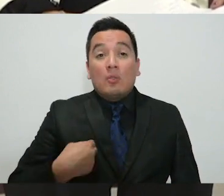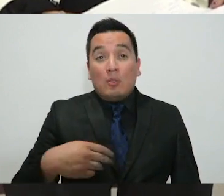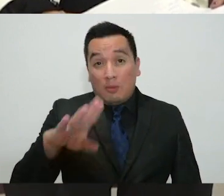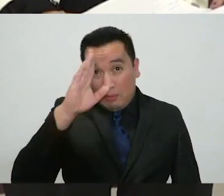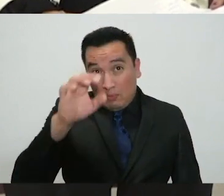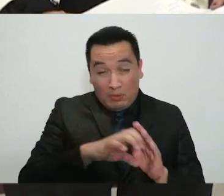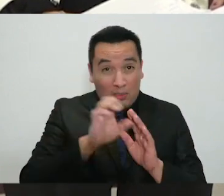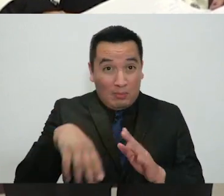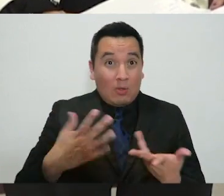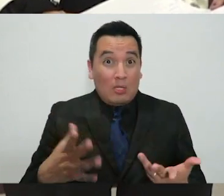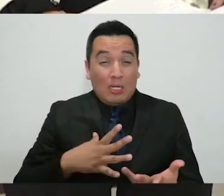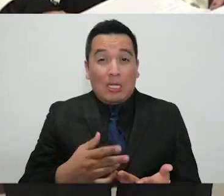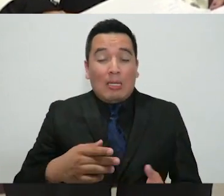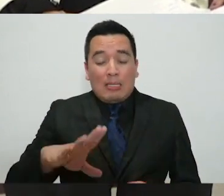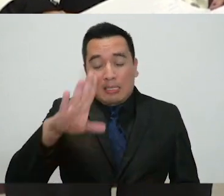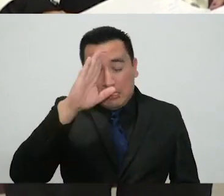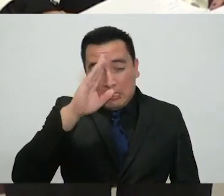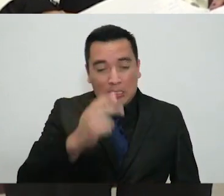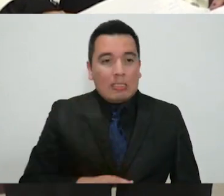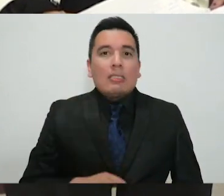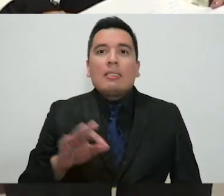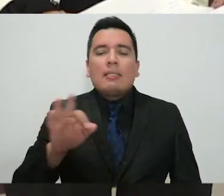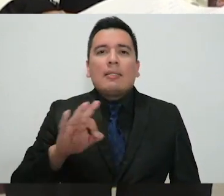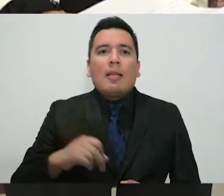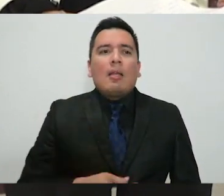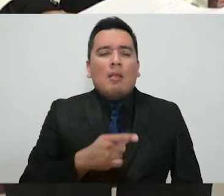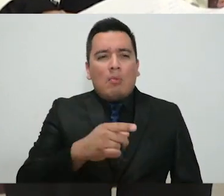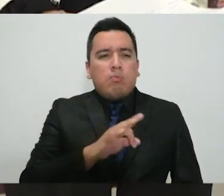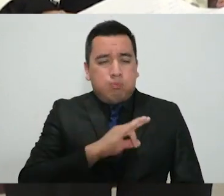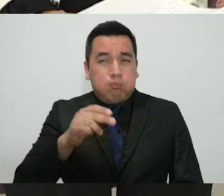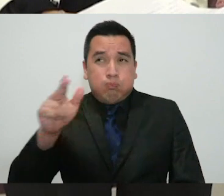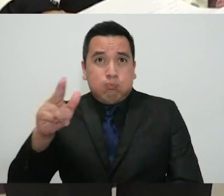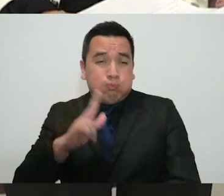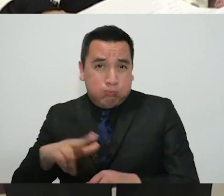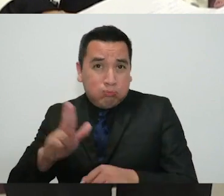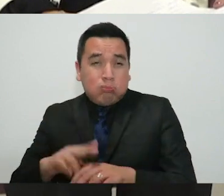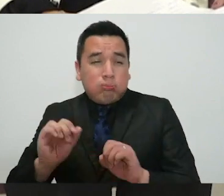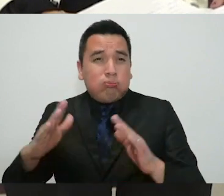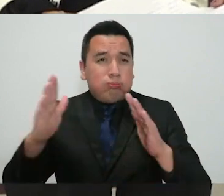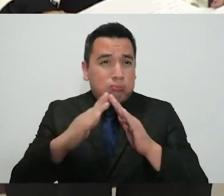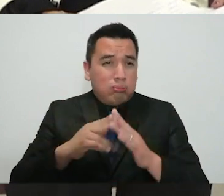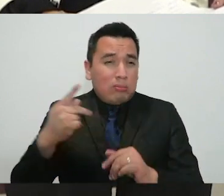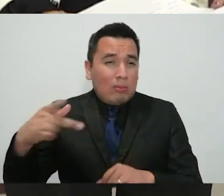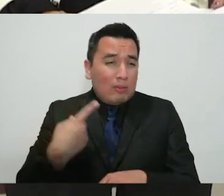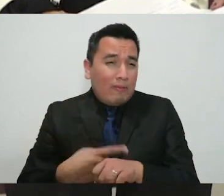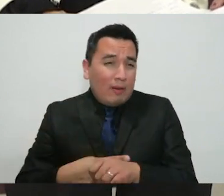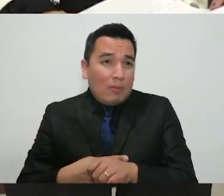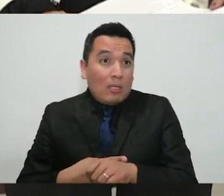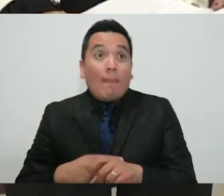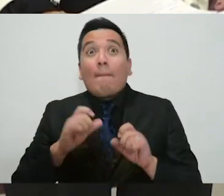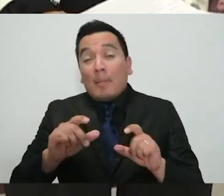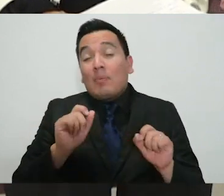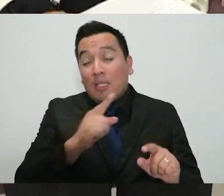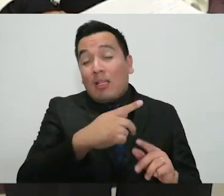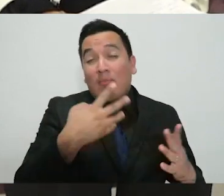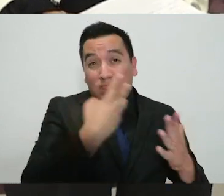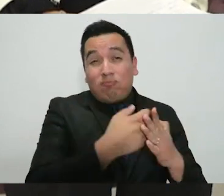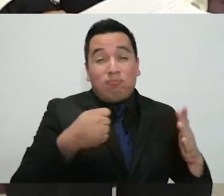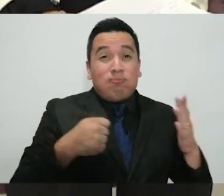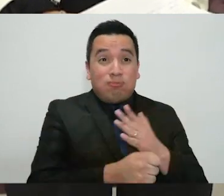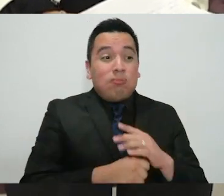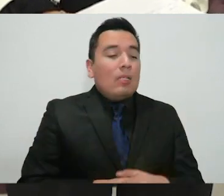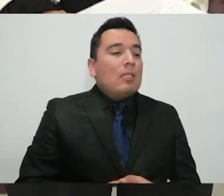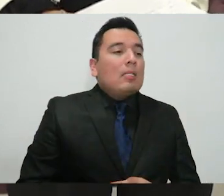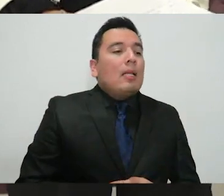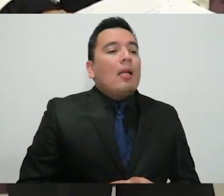esta agenda debería permitirles, repito, ir a los hospitales, ir a casas donde hayan enfermos, también ir a las prisiones e implementar